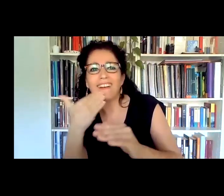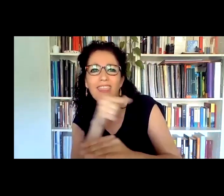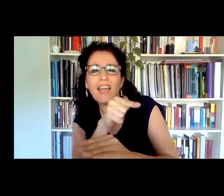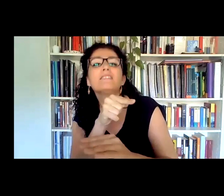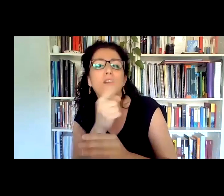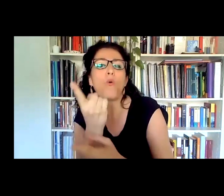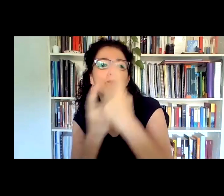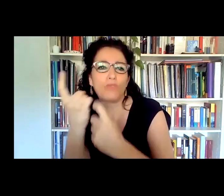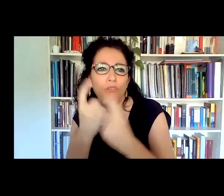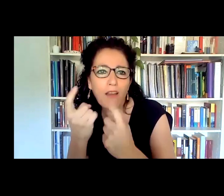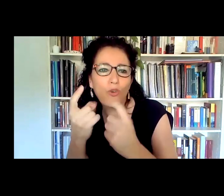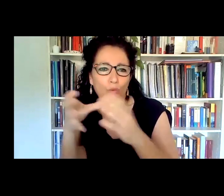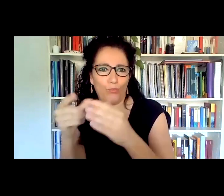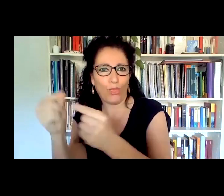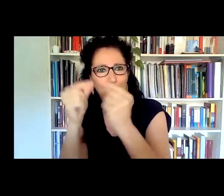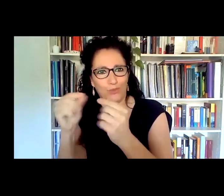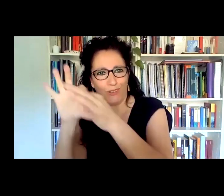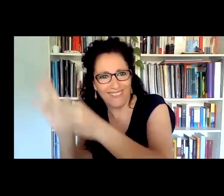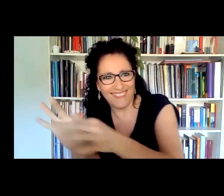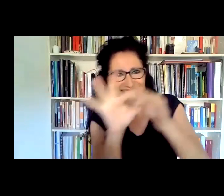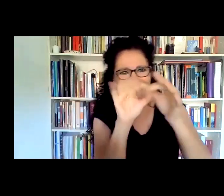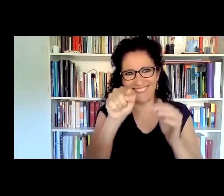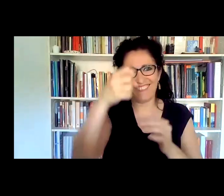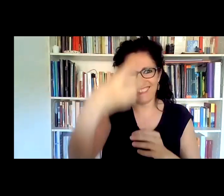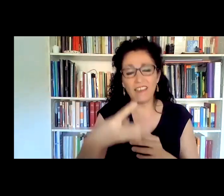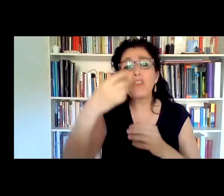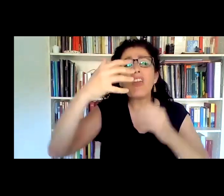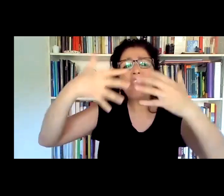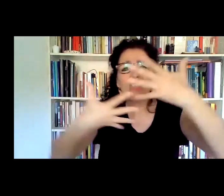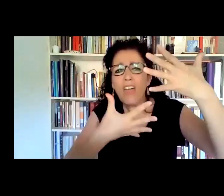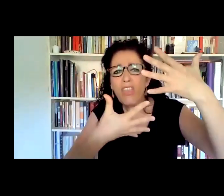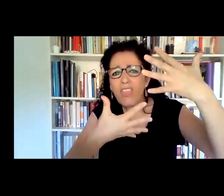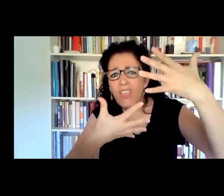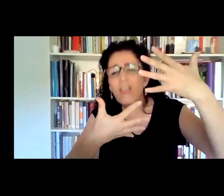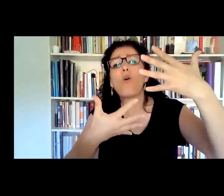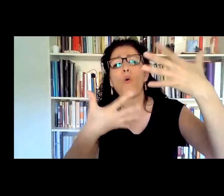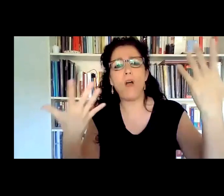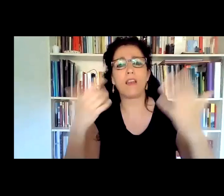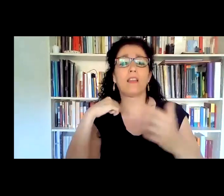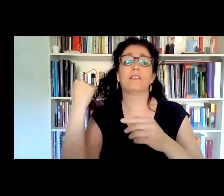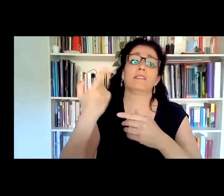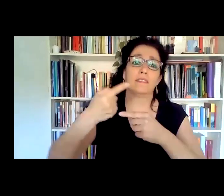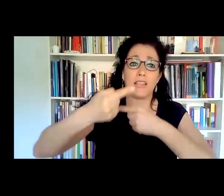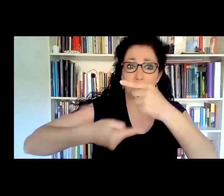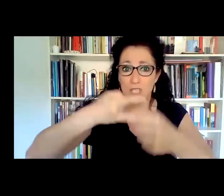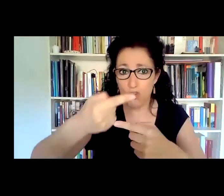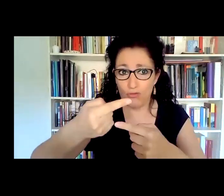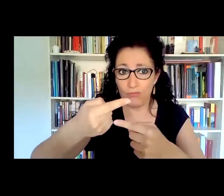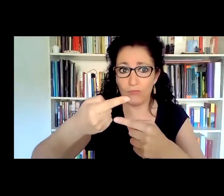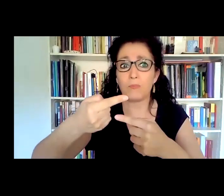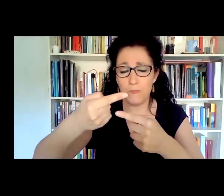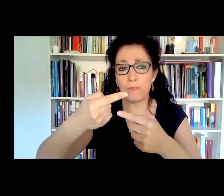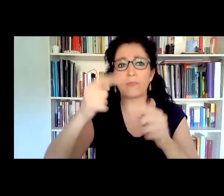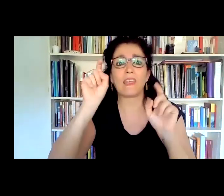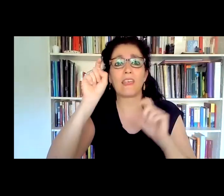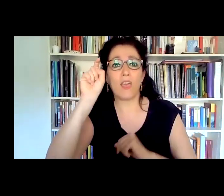es lo que nos da la referencia básica para, a partir de ahí, trasladar todos los resultados de los grupos de discusión en